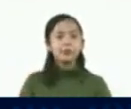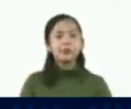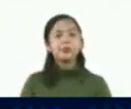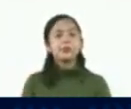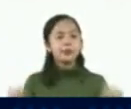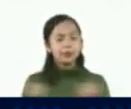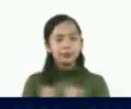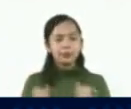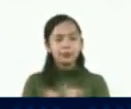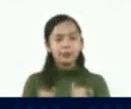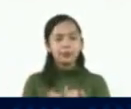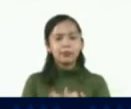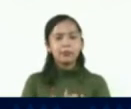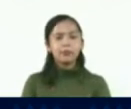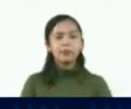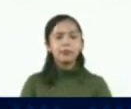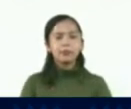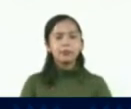también estamos,